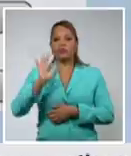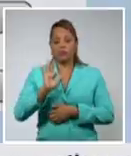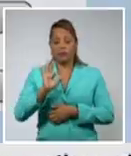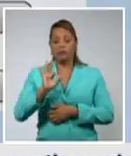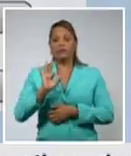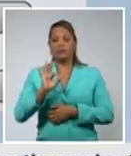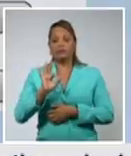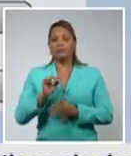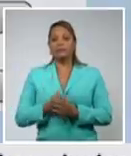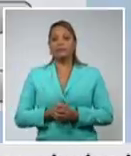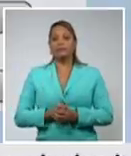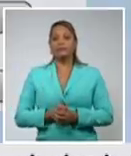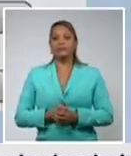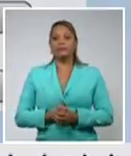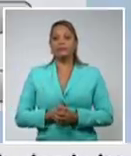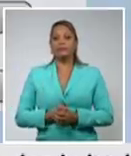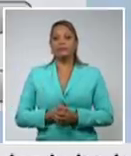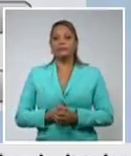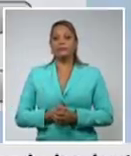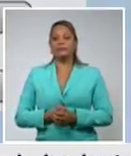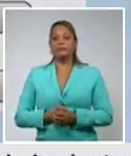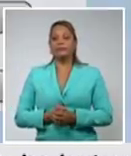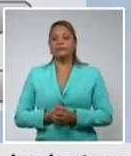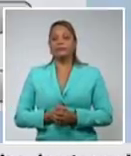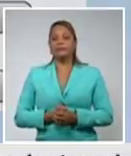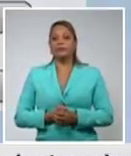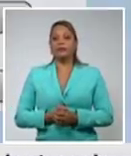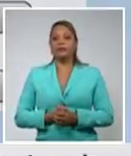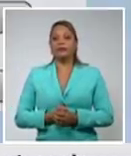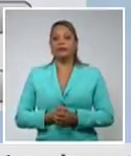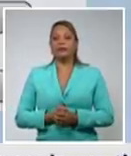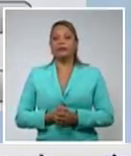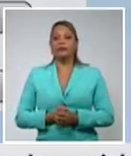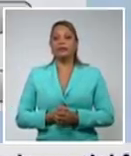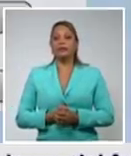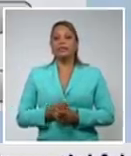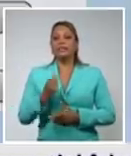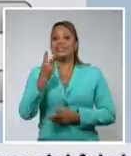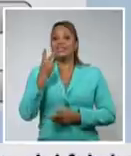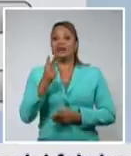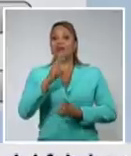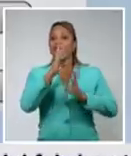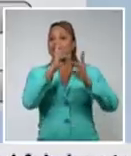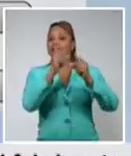5,7%. Estamos hablando de la segunda cifra más alta,